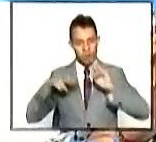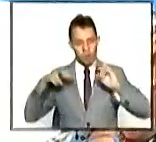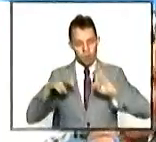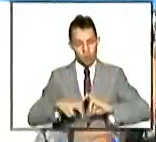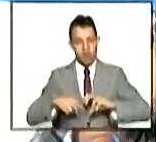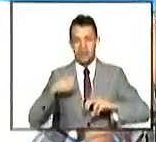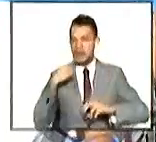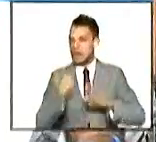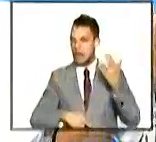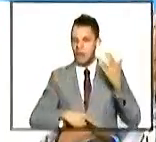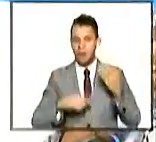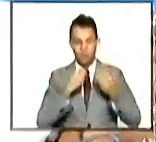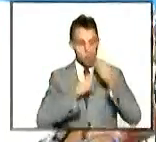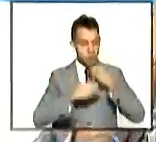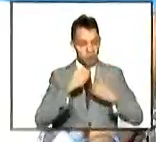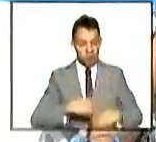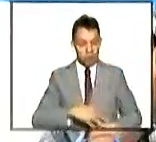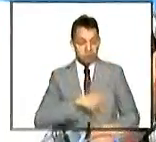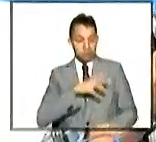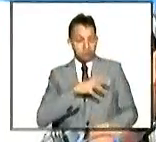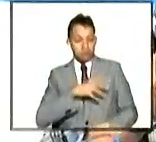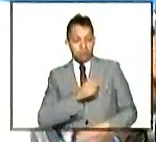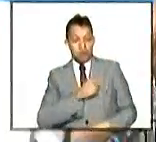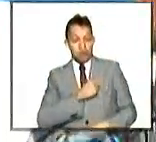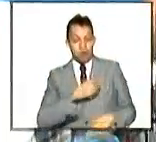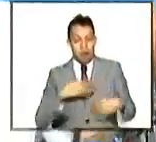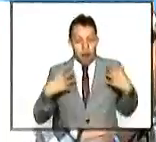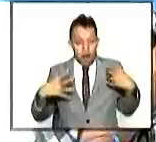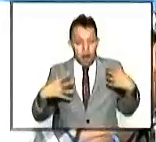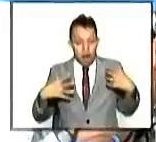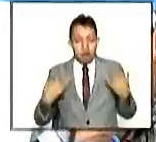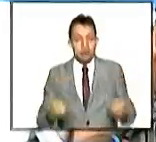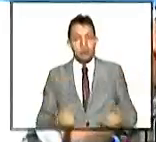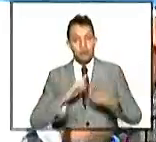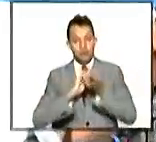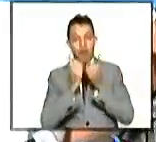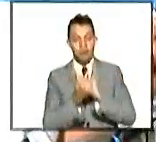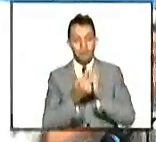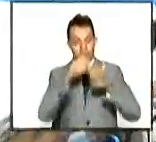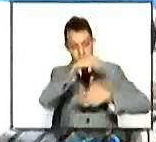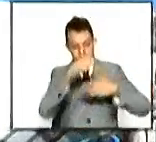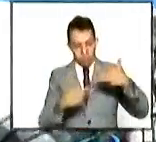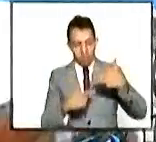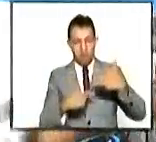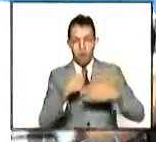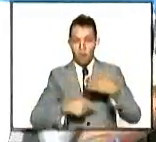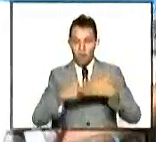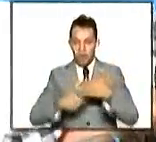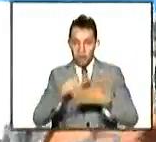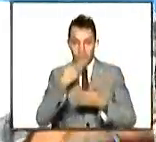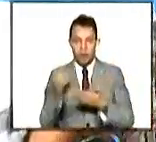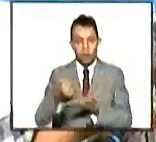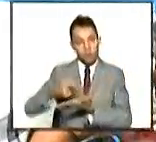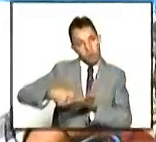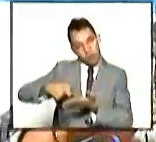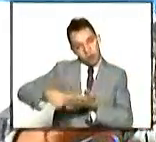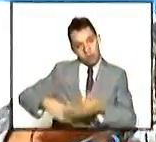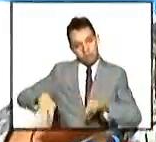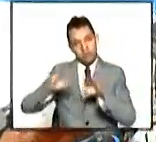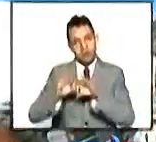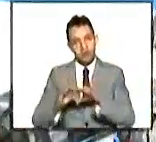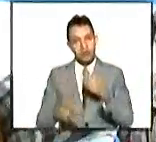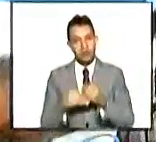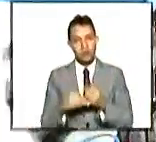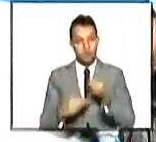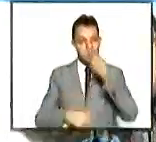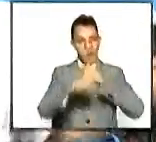comiendo, no para asustarnos, sino para tomar medidas y para darnos cuenta que gran cantidad de nuestra alimentación hoy en